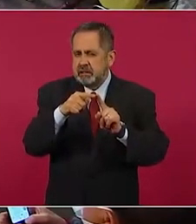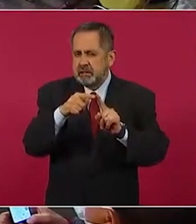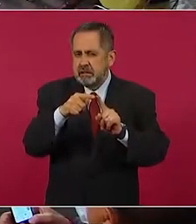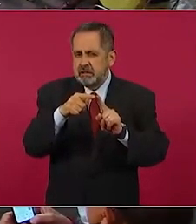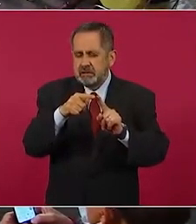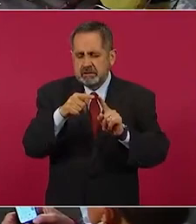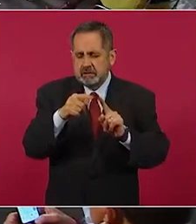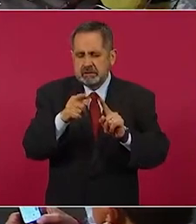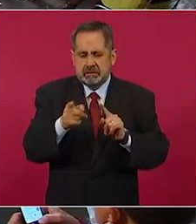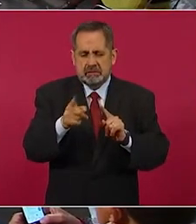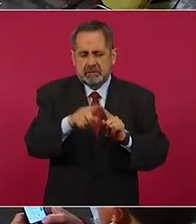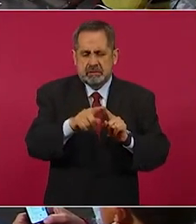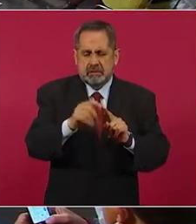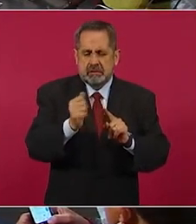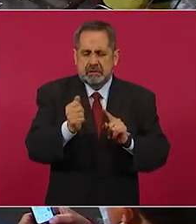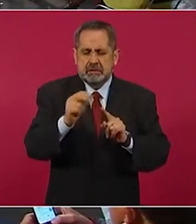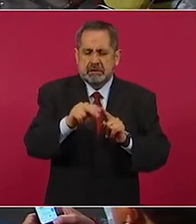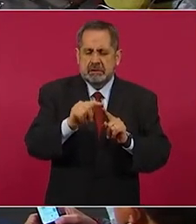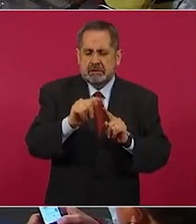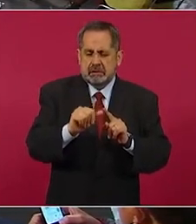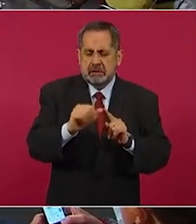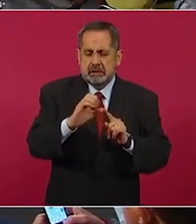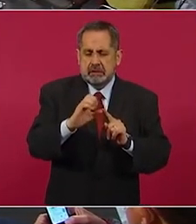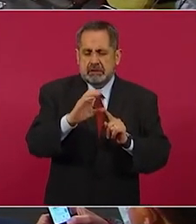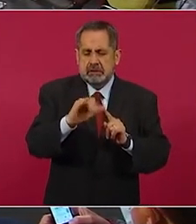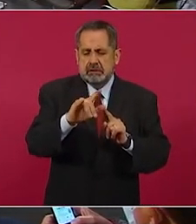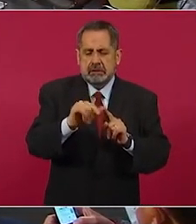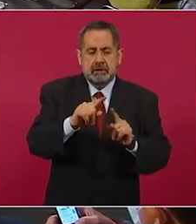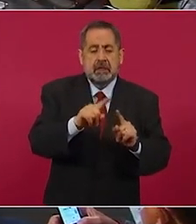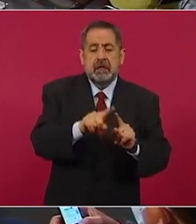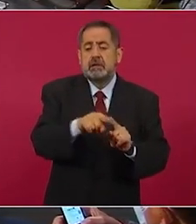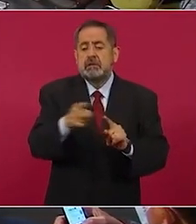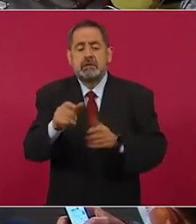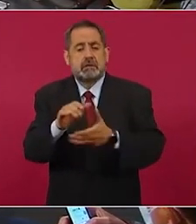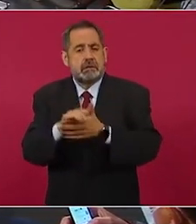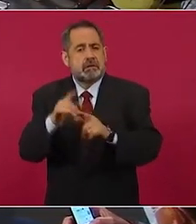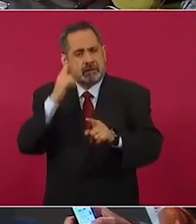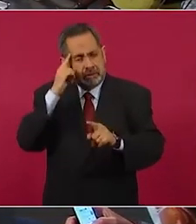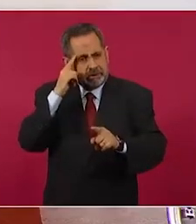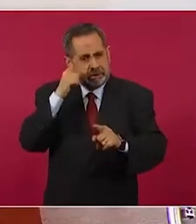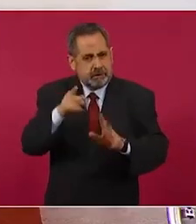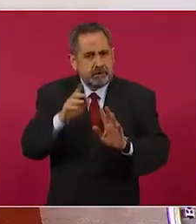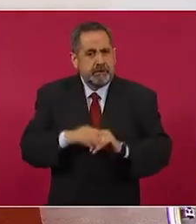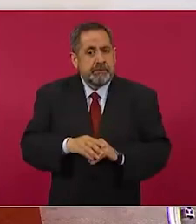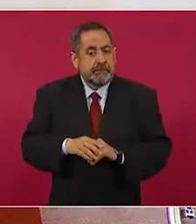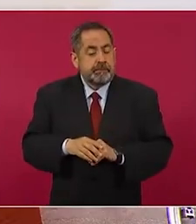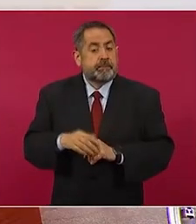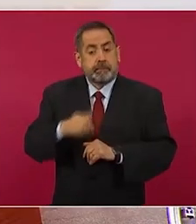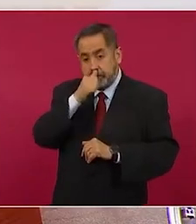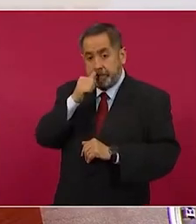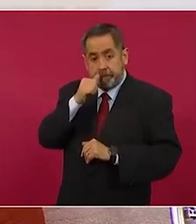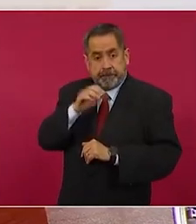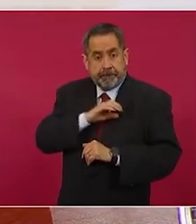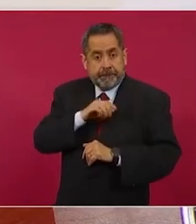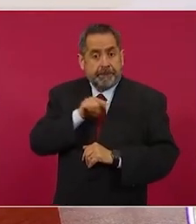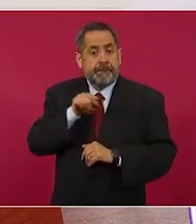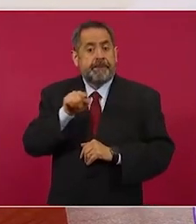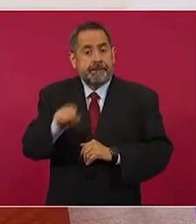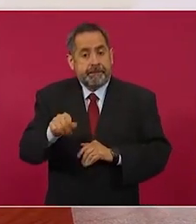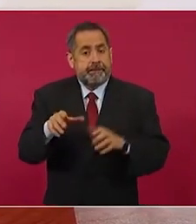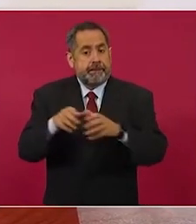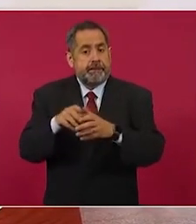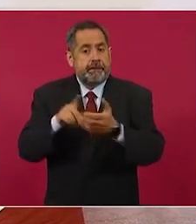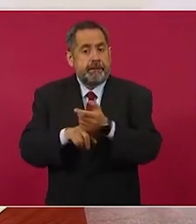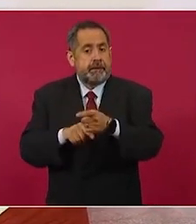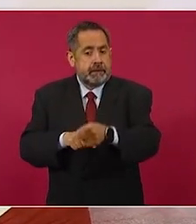Cecilia, Santa Cecilia, que era un yerno que tenía, que lo quería mucho, que era de origen